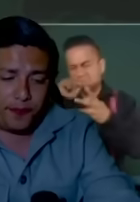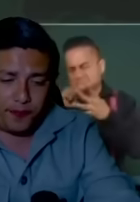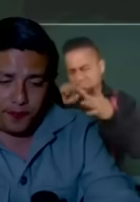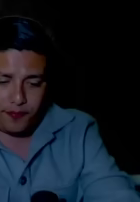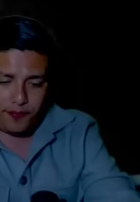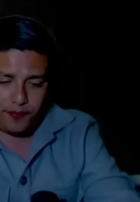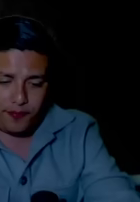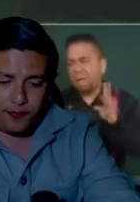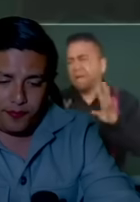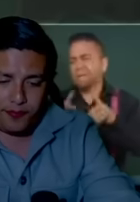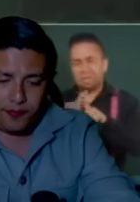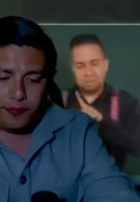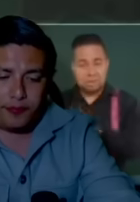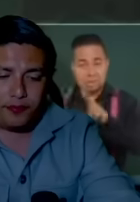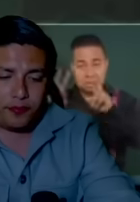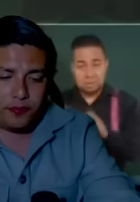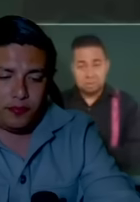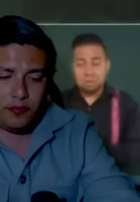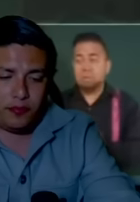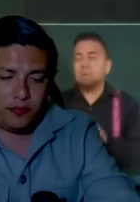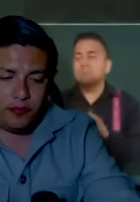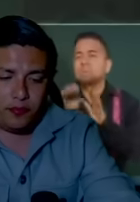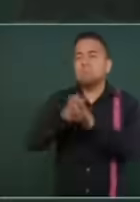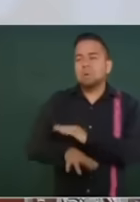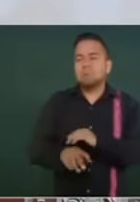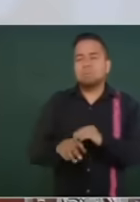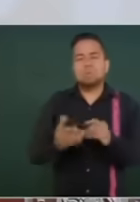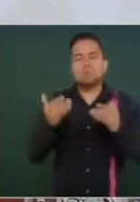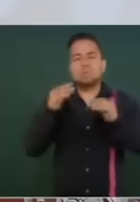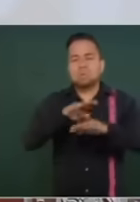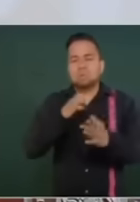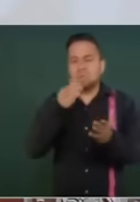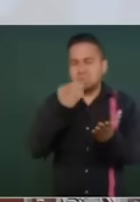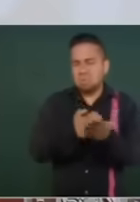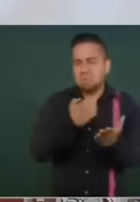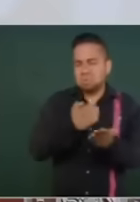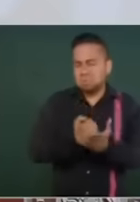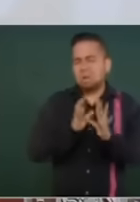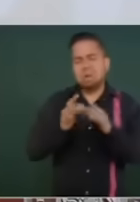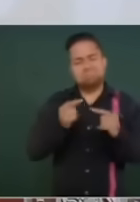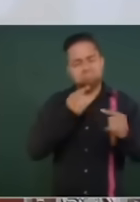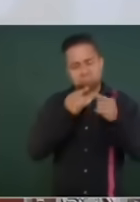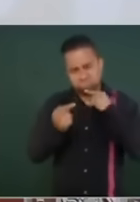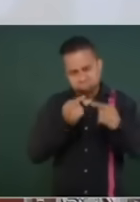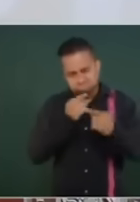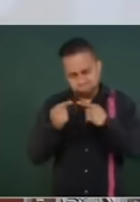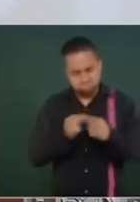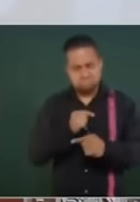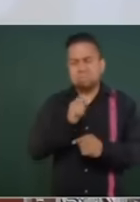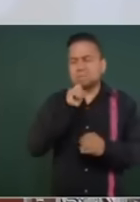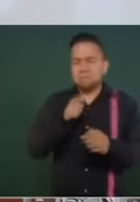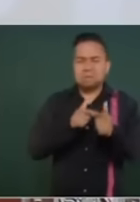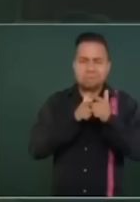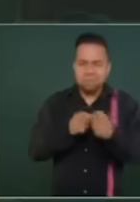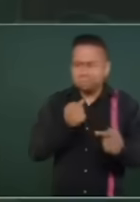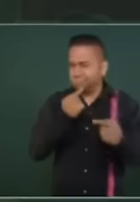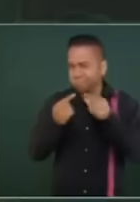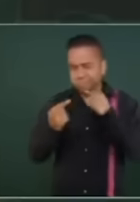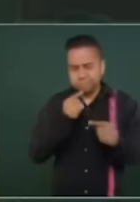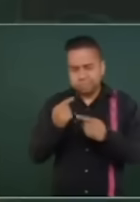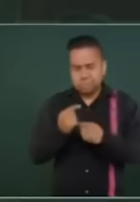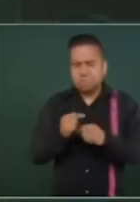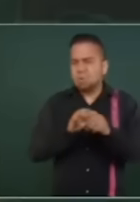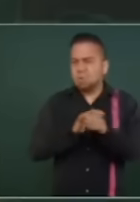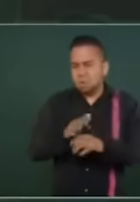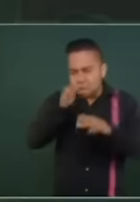video llegamos a la conclusión que nos necesitamos